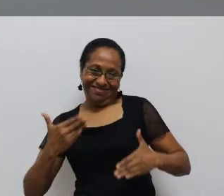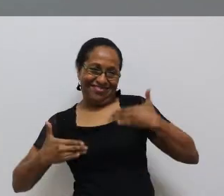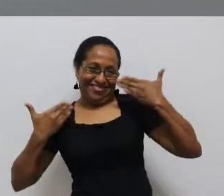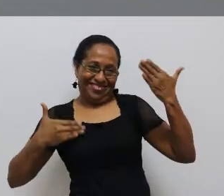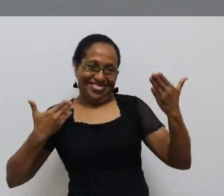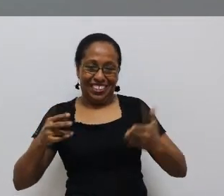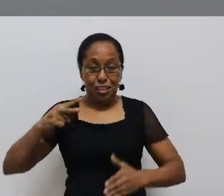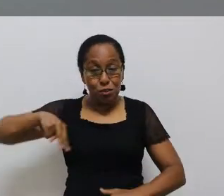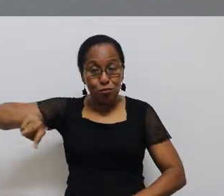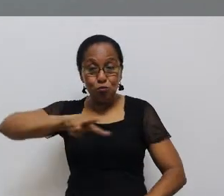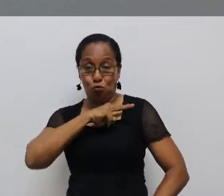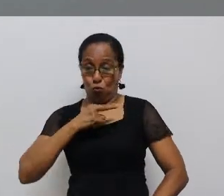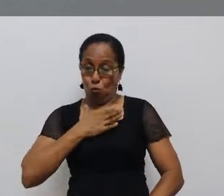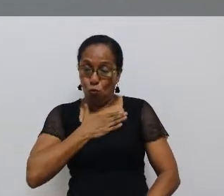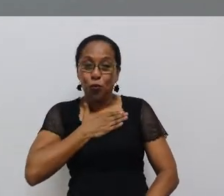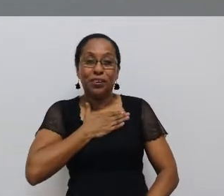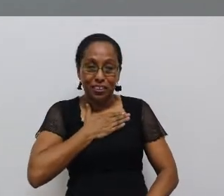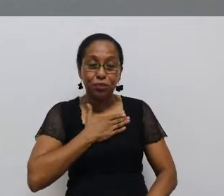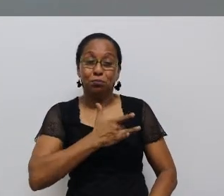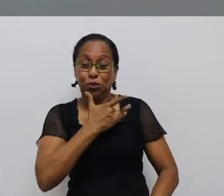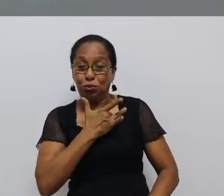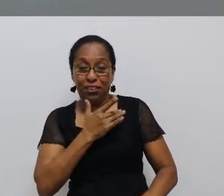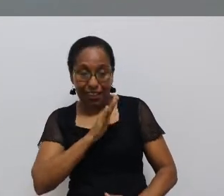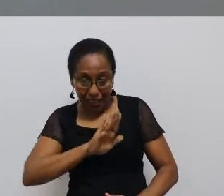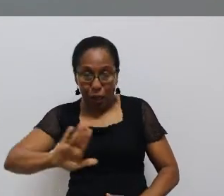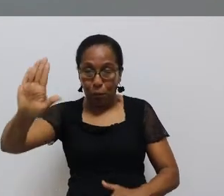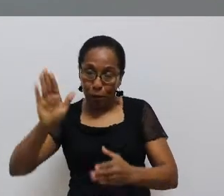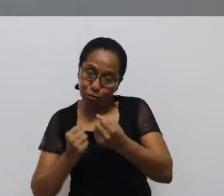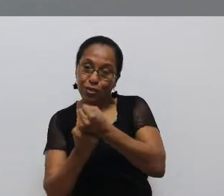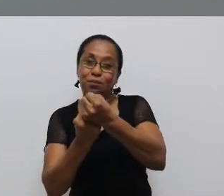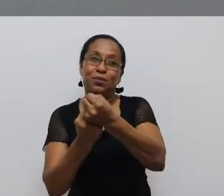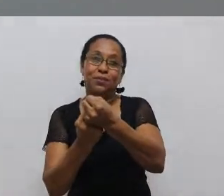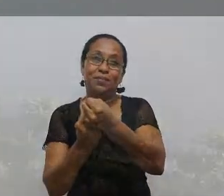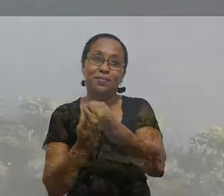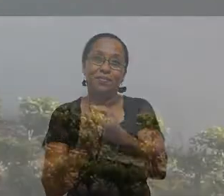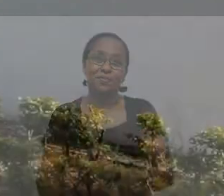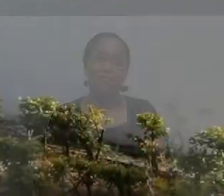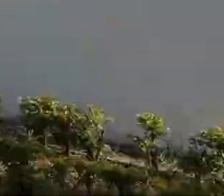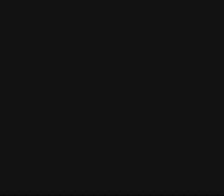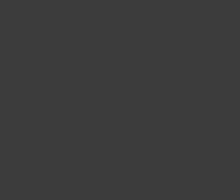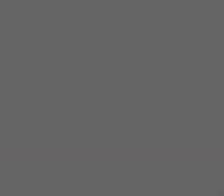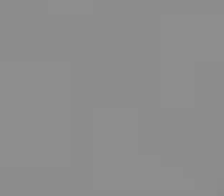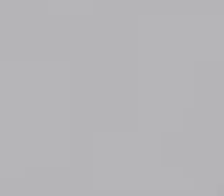alegría y que sean de nosotros. Y eso también me gustaría hacerlo para ustedes.